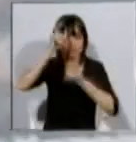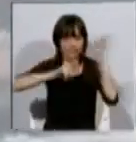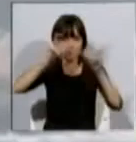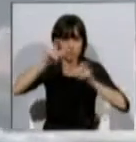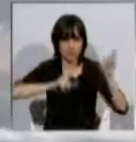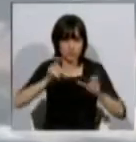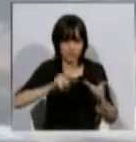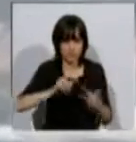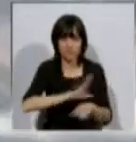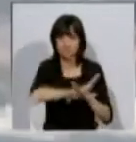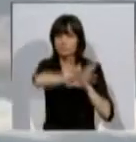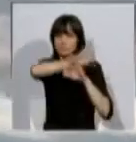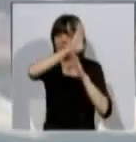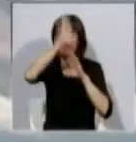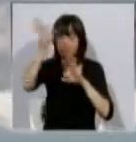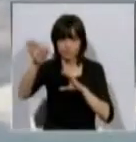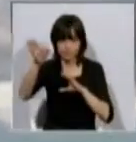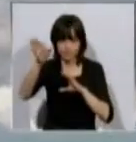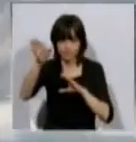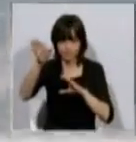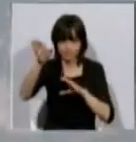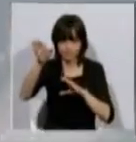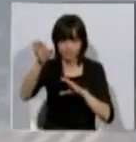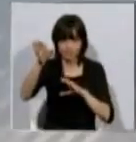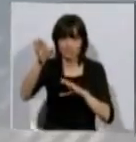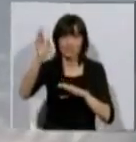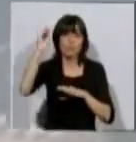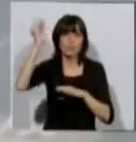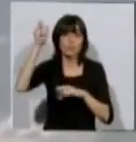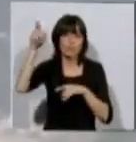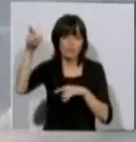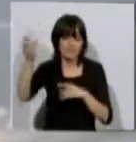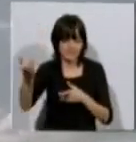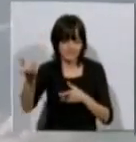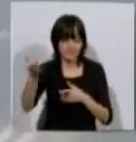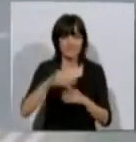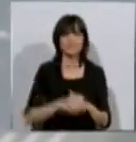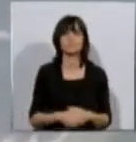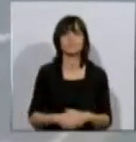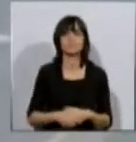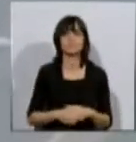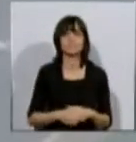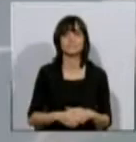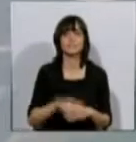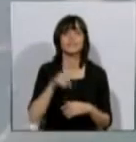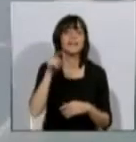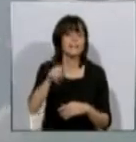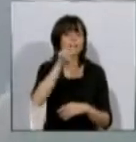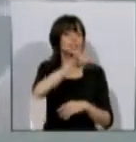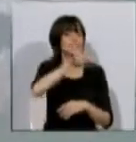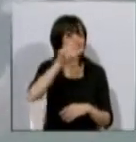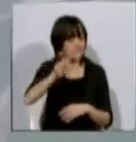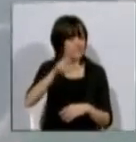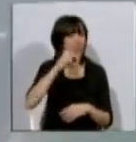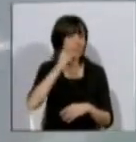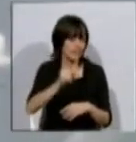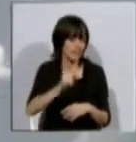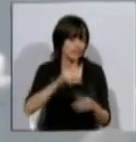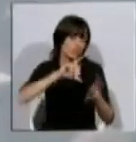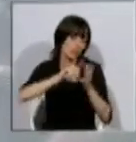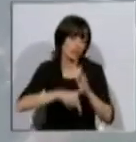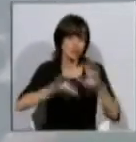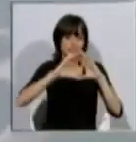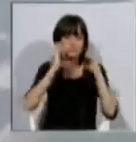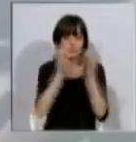que transitaron por la República Federativa del Brasil durante los 31 días que duró